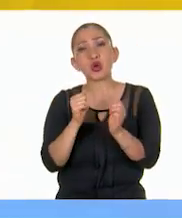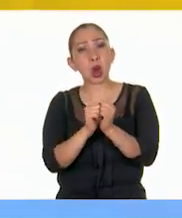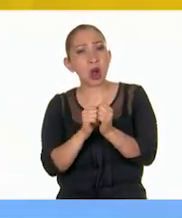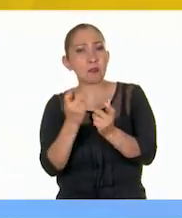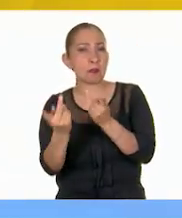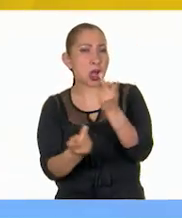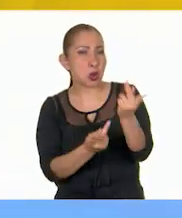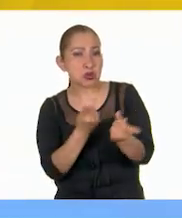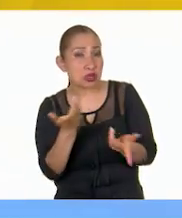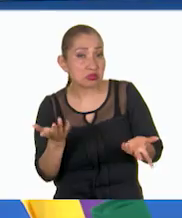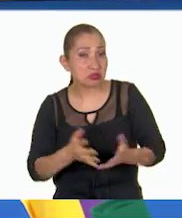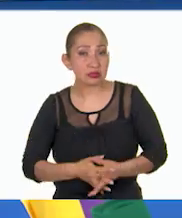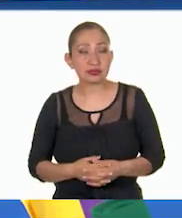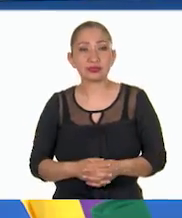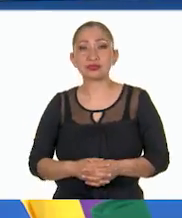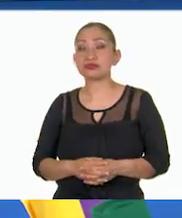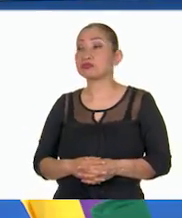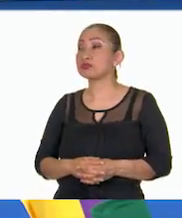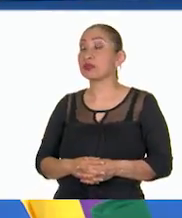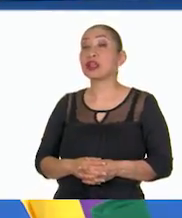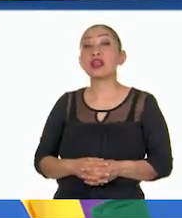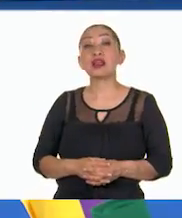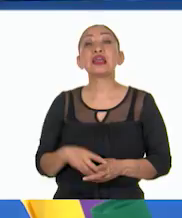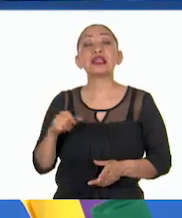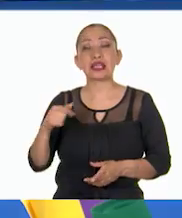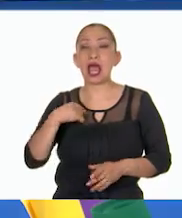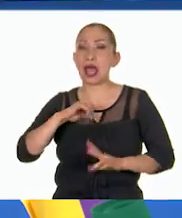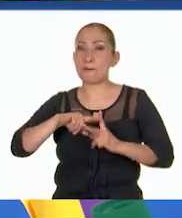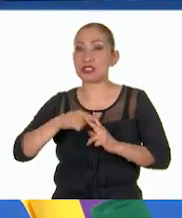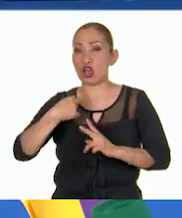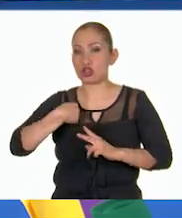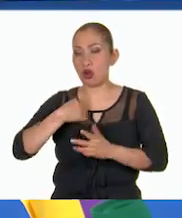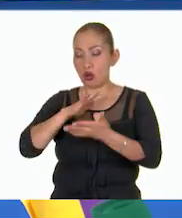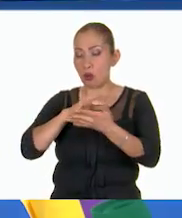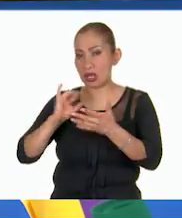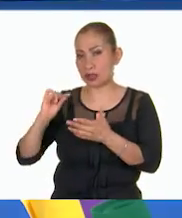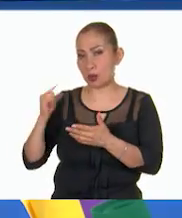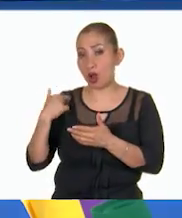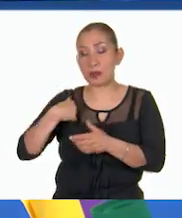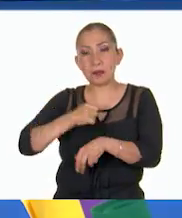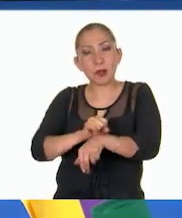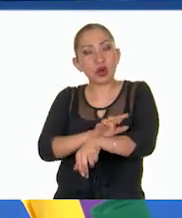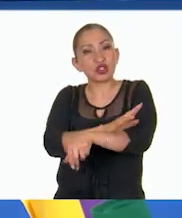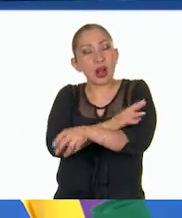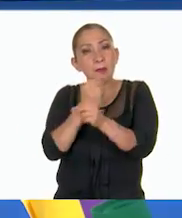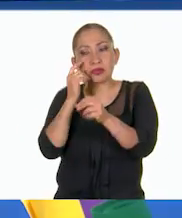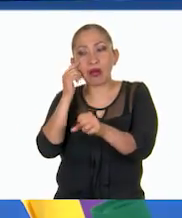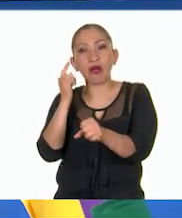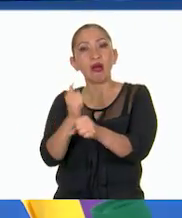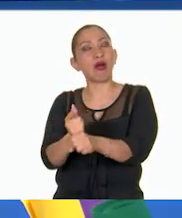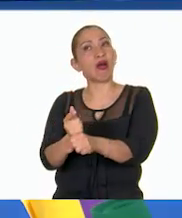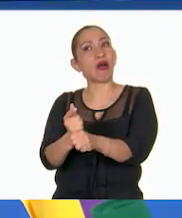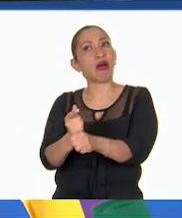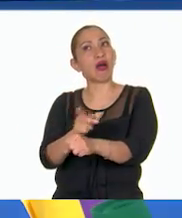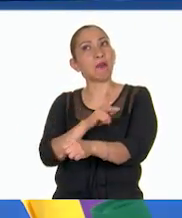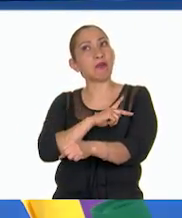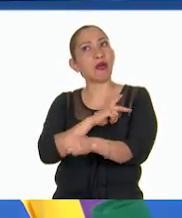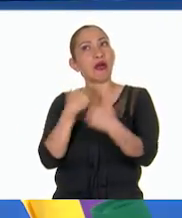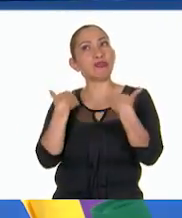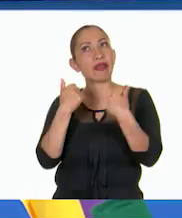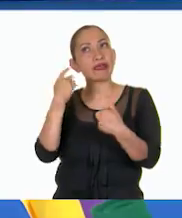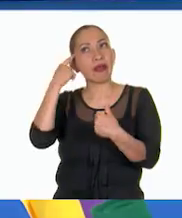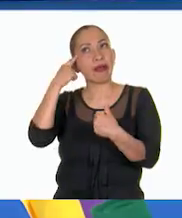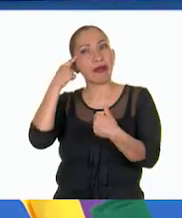de preguntas. Y así he comenzado a leer en tiempos recientes. Me emociona mucho darme cuenta de que mi